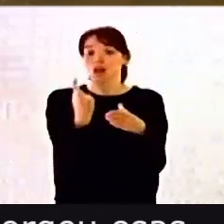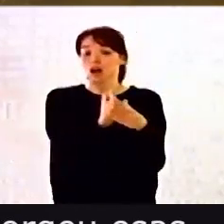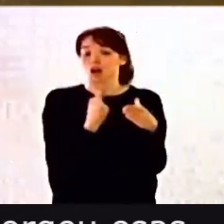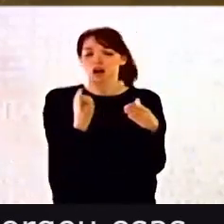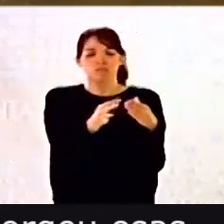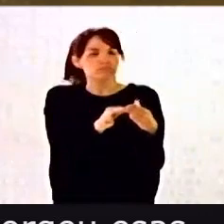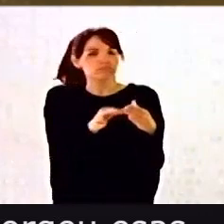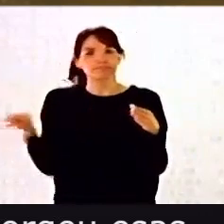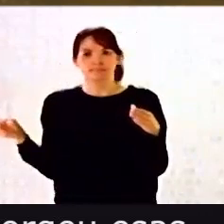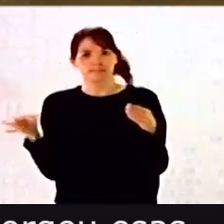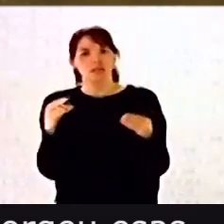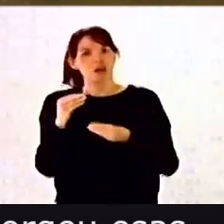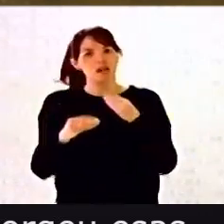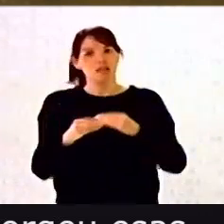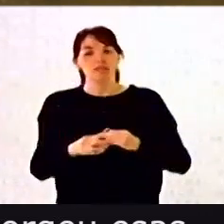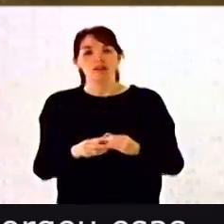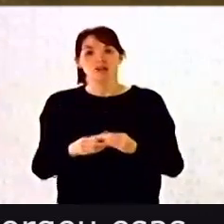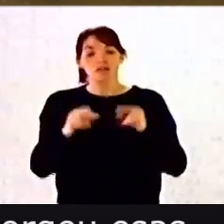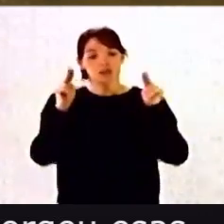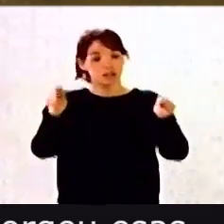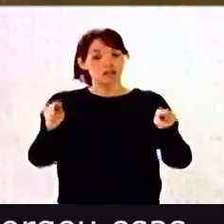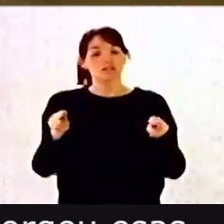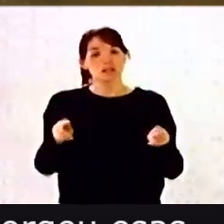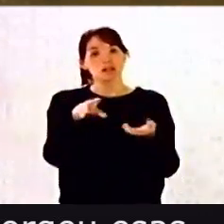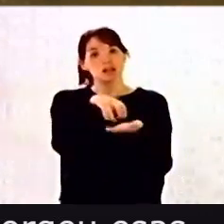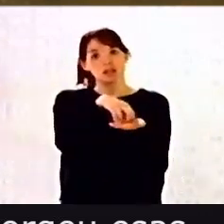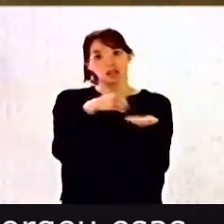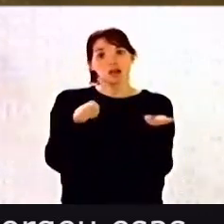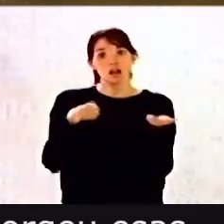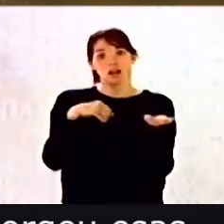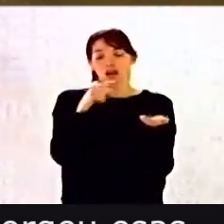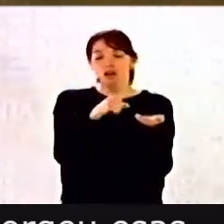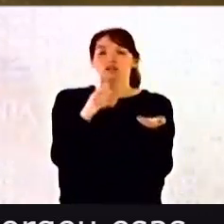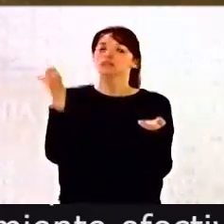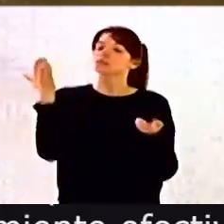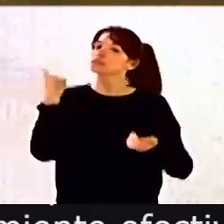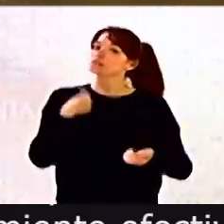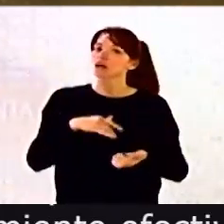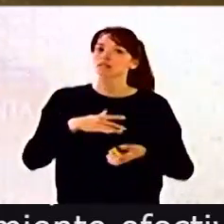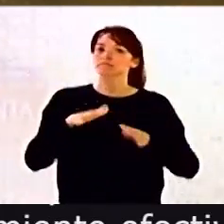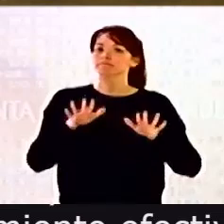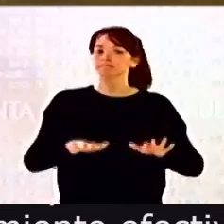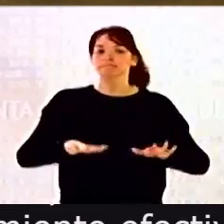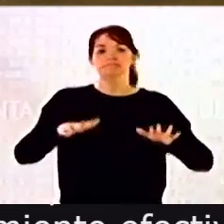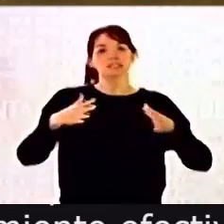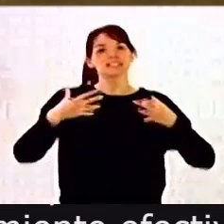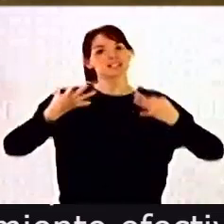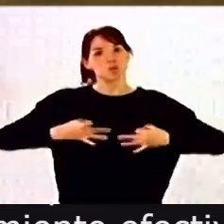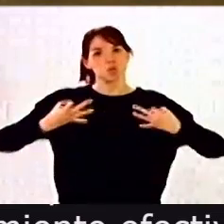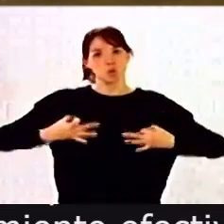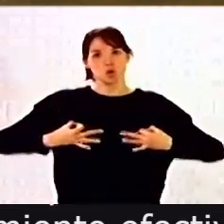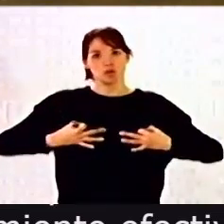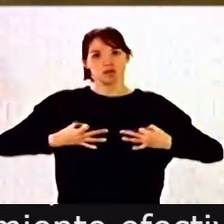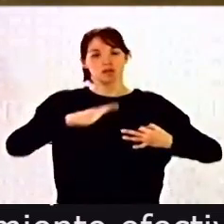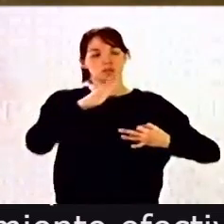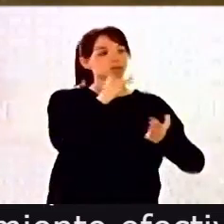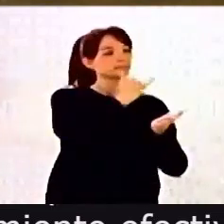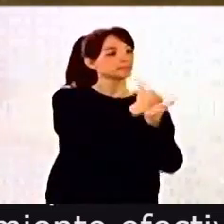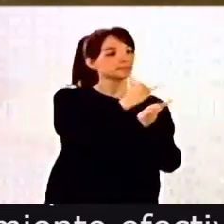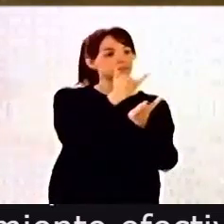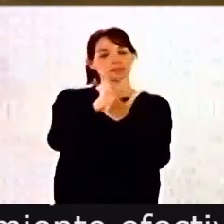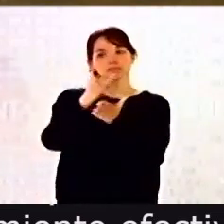efectivo y en esas residencias se está seguro de las personas que se están testando y